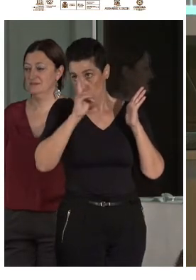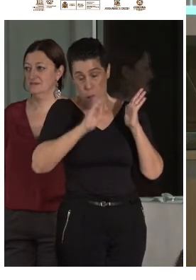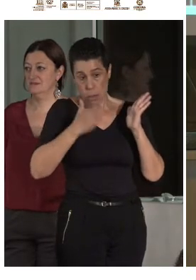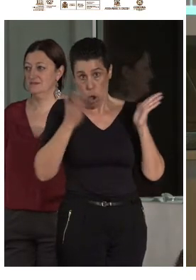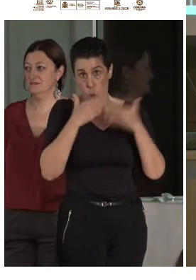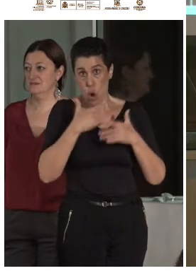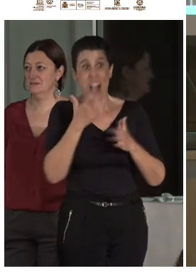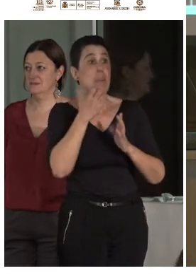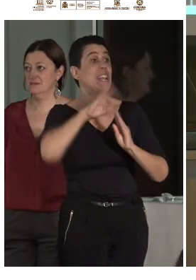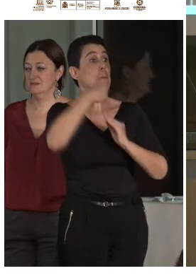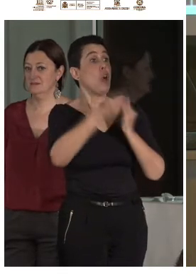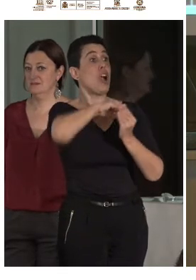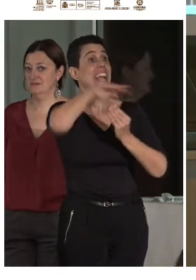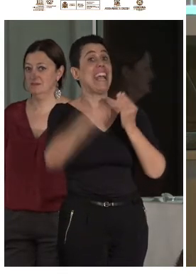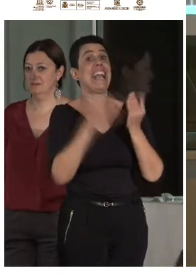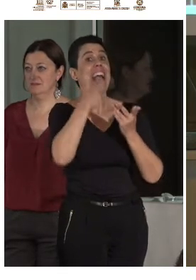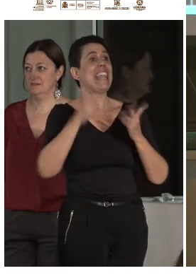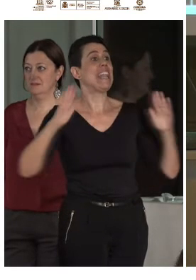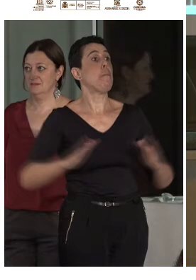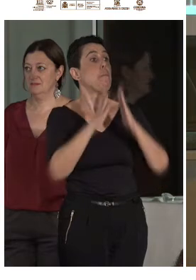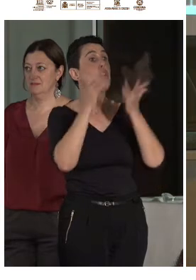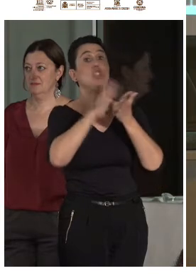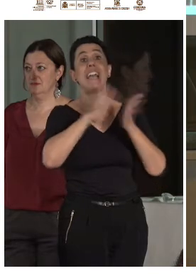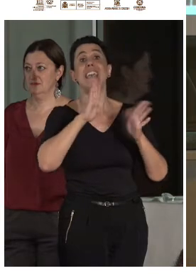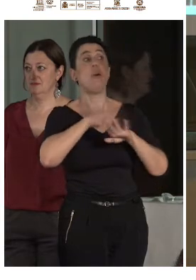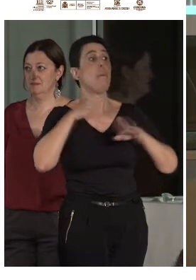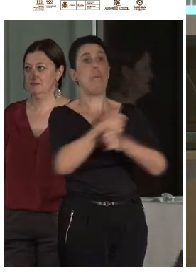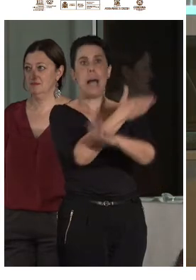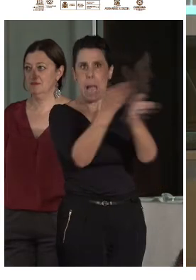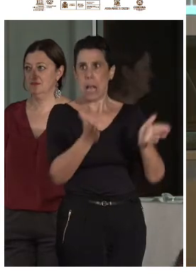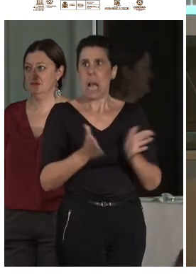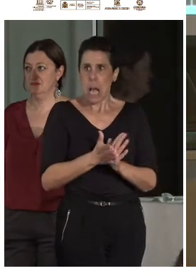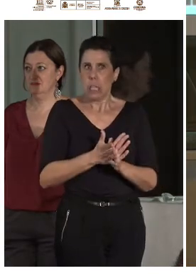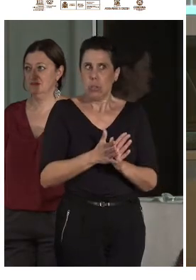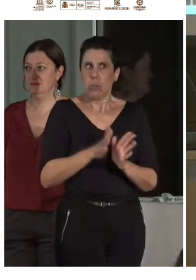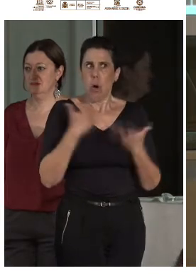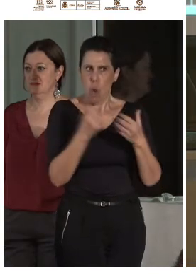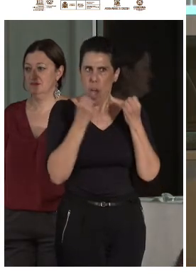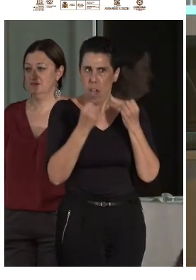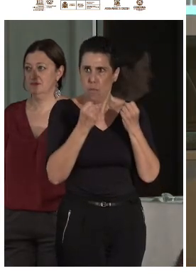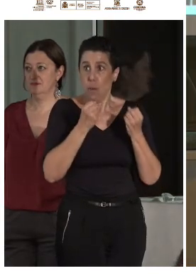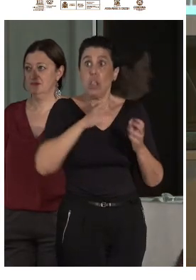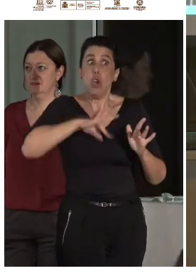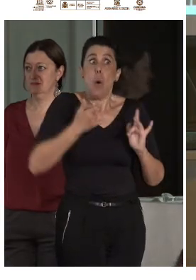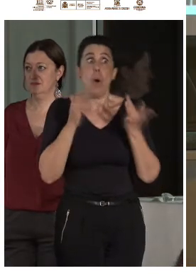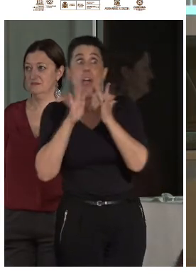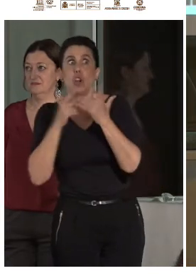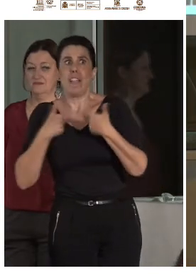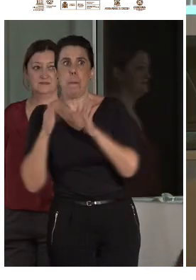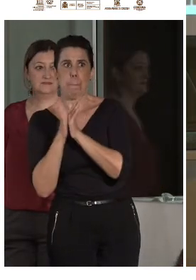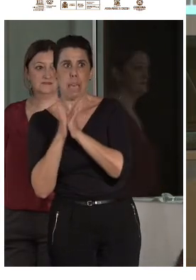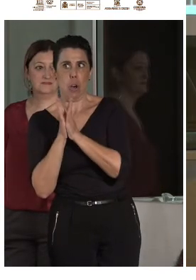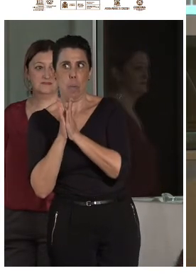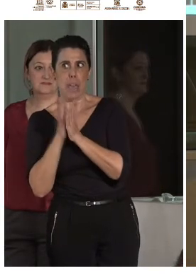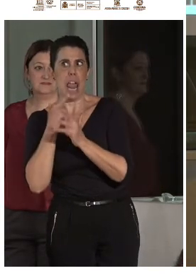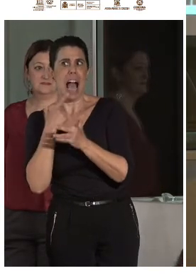Montaña para Todos es una asociación bastante potente y por medio del LES yo me puedo intentar enterar de ese tipo de información,